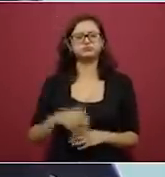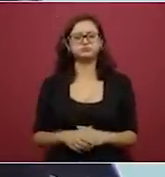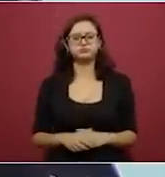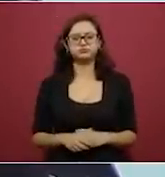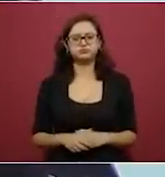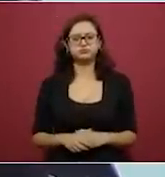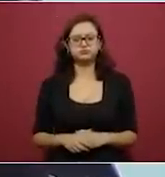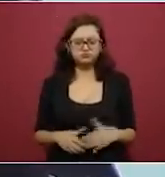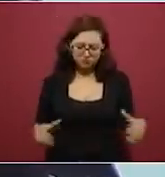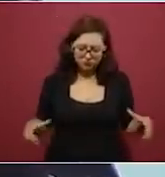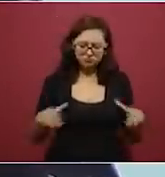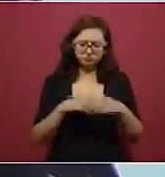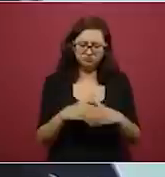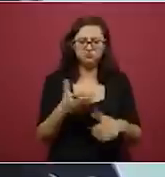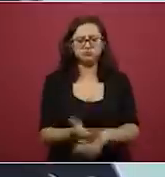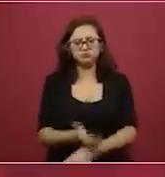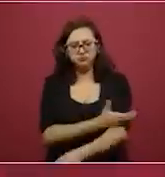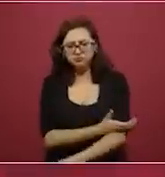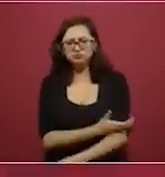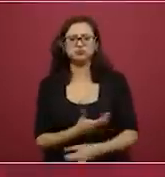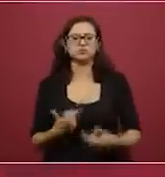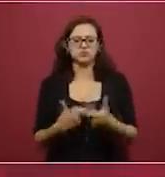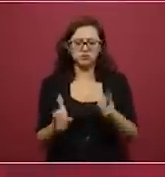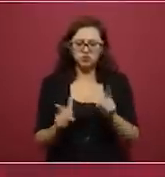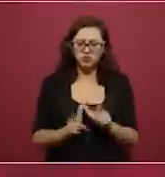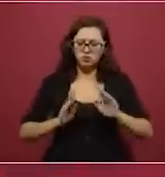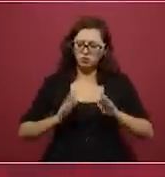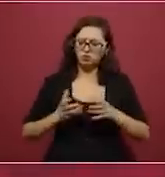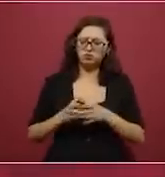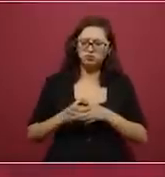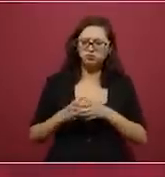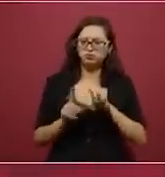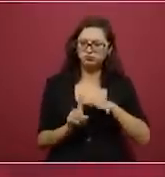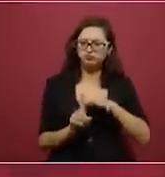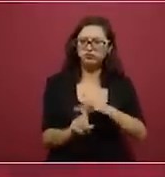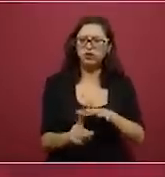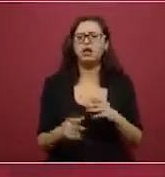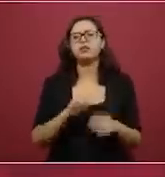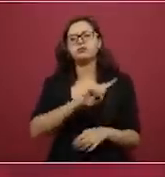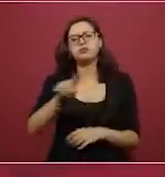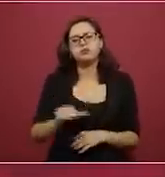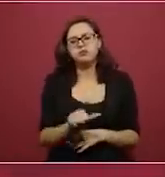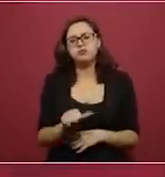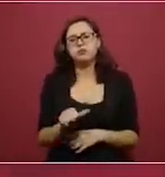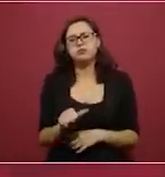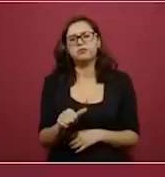como antes sección de compañía de batallón posteriormente tuve